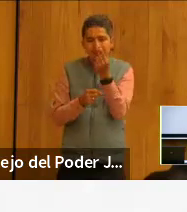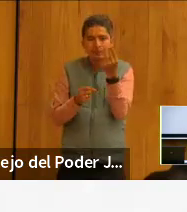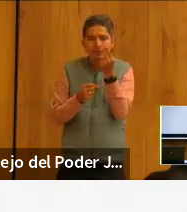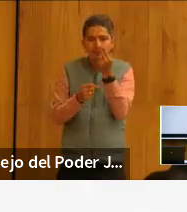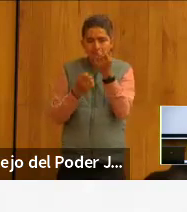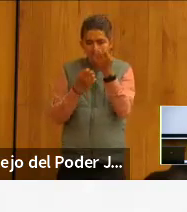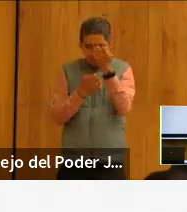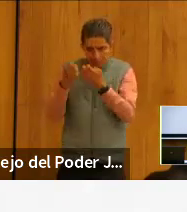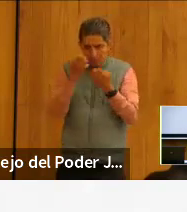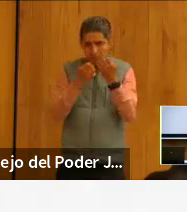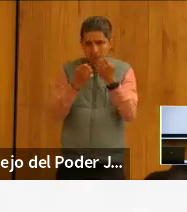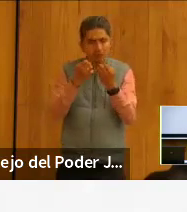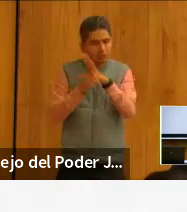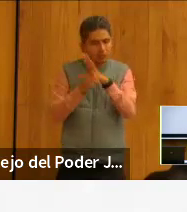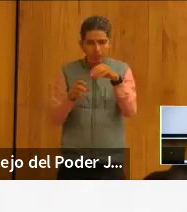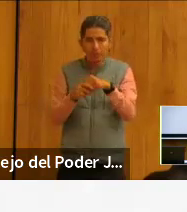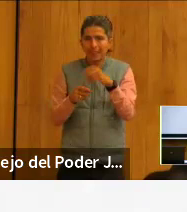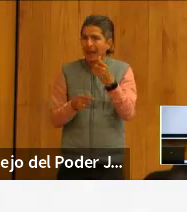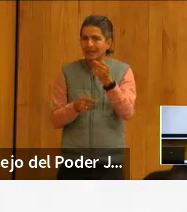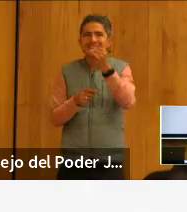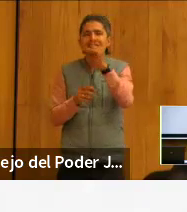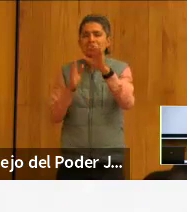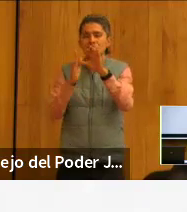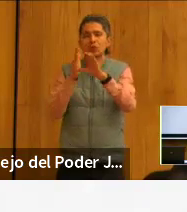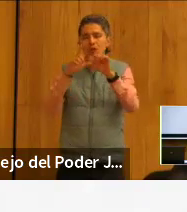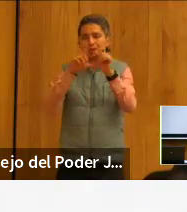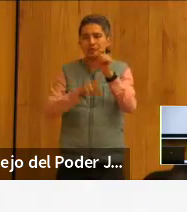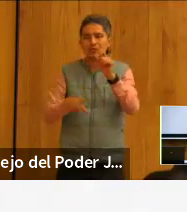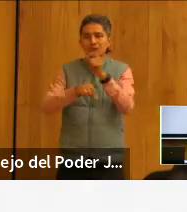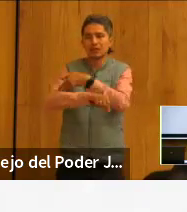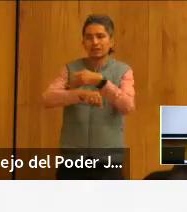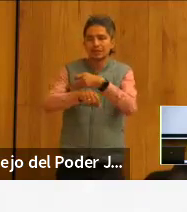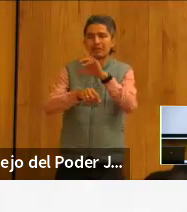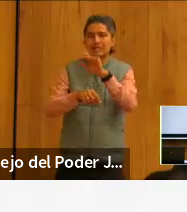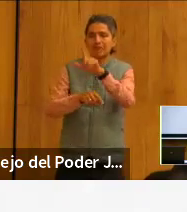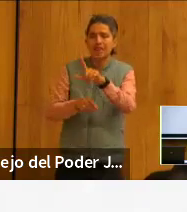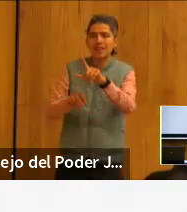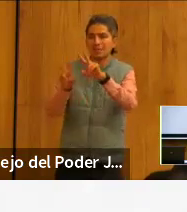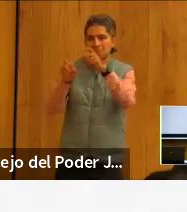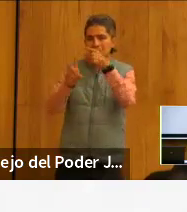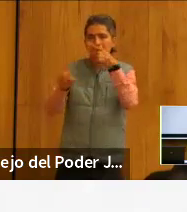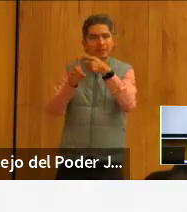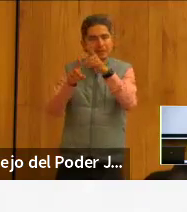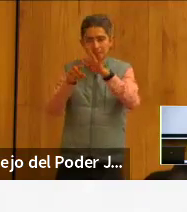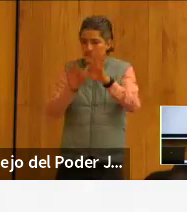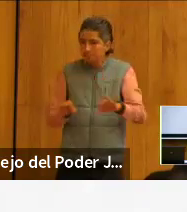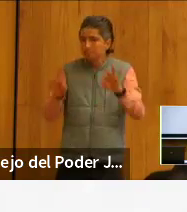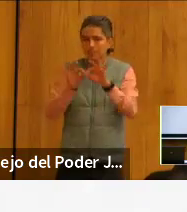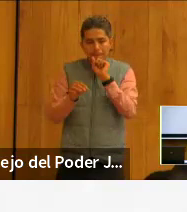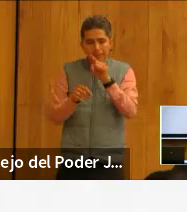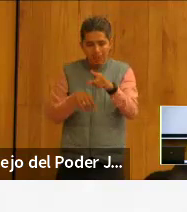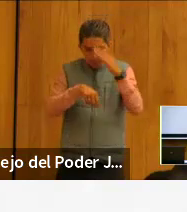Todo el procedimiento, incluso así en el Código Nacional de Procedimientos Civiles y Familiares, ya se recoge como un principio rector